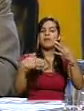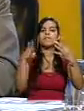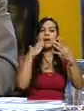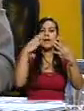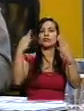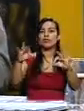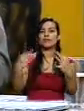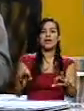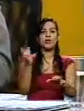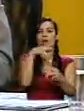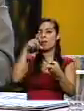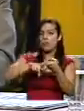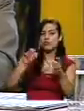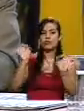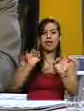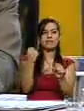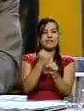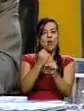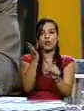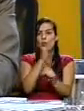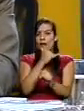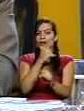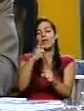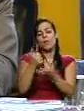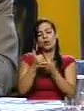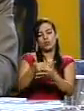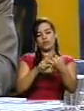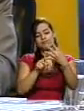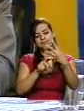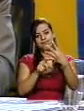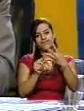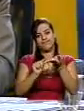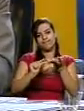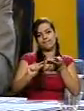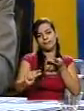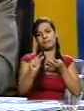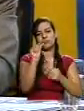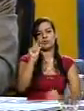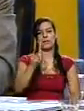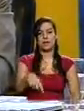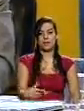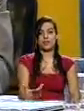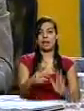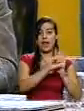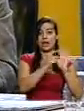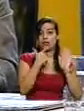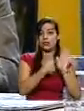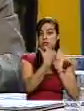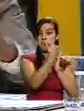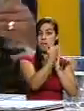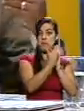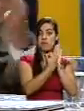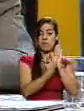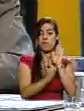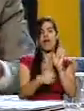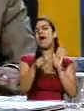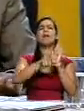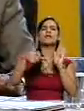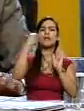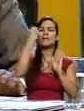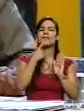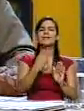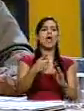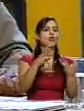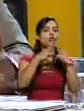empleo. Hay que darle apoyo. Y eso está contemplado en la ley, ¿ok? Entonces, hay gente que cree que todo el que está en